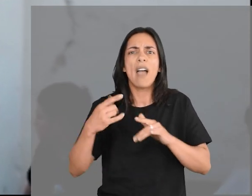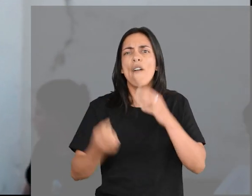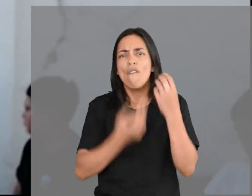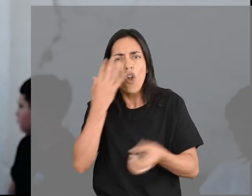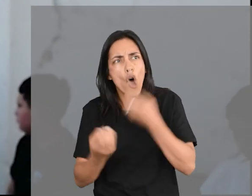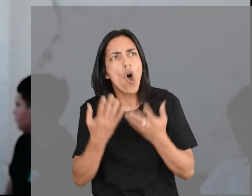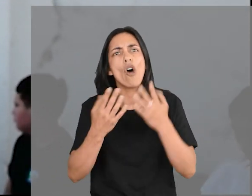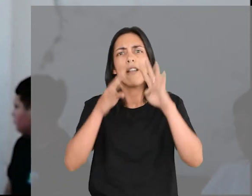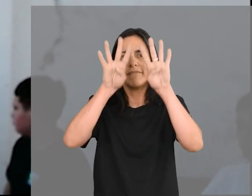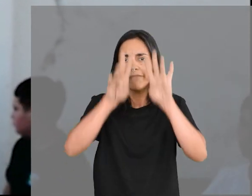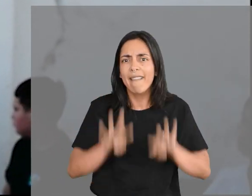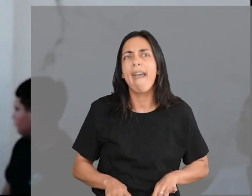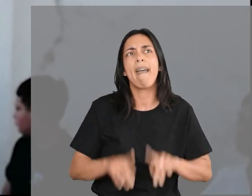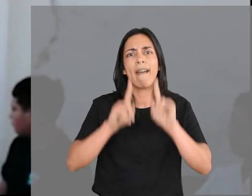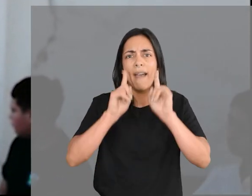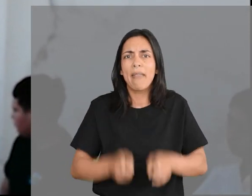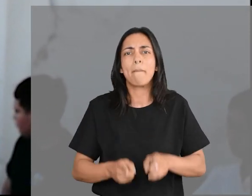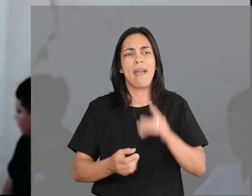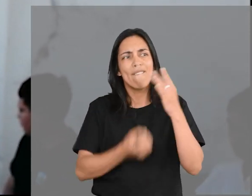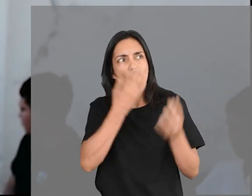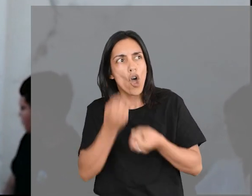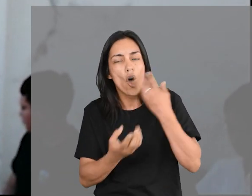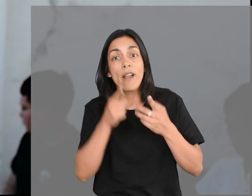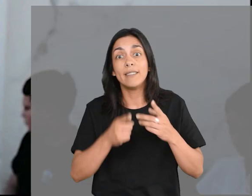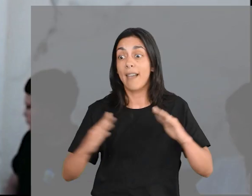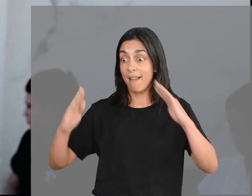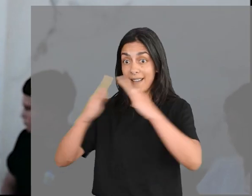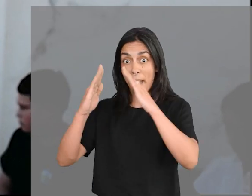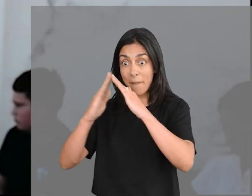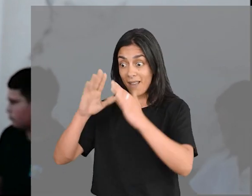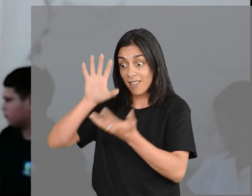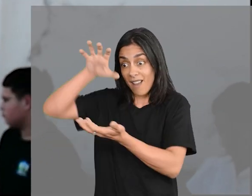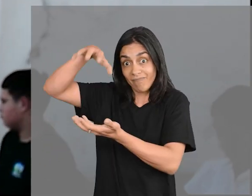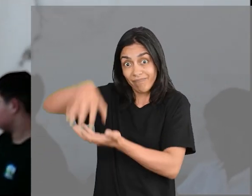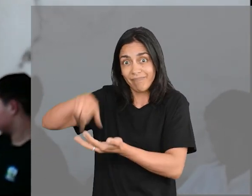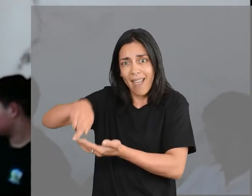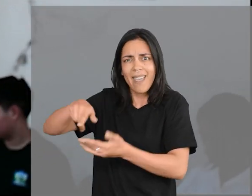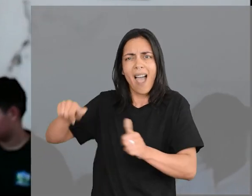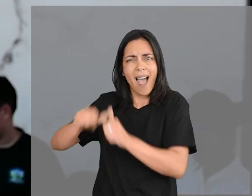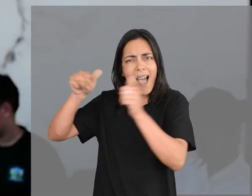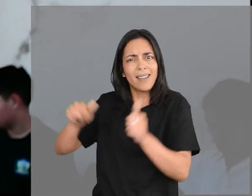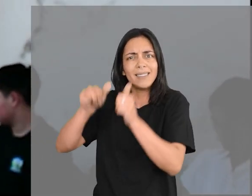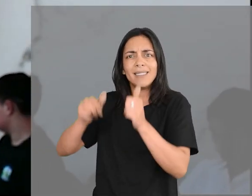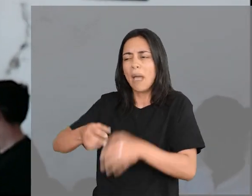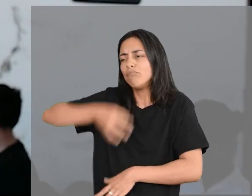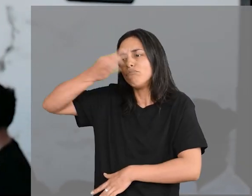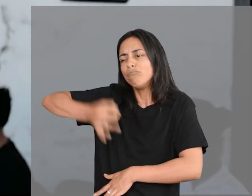Entre otras simbologías como flores en las rejas, hay flores en decoraciones de flores. Esta capilla antes se utilizaba para hacer